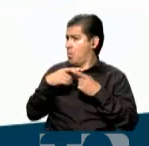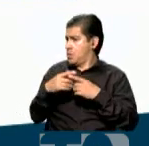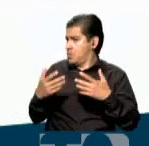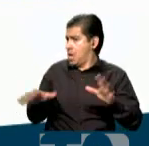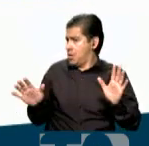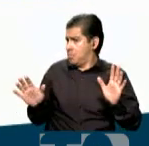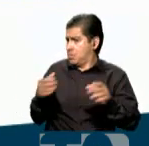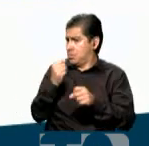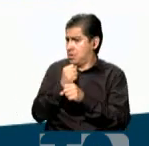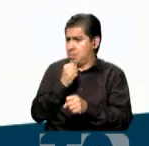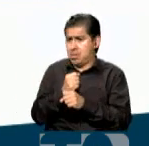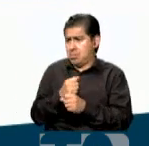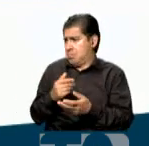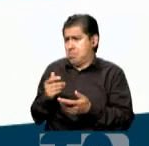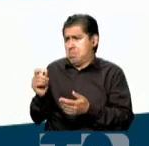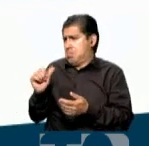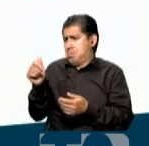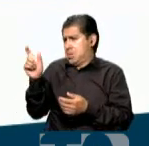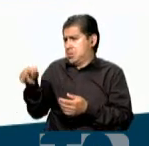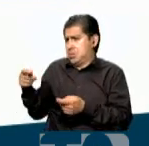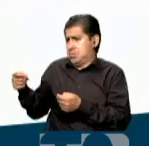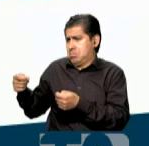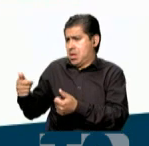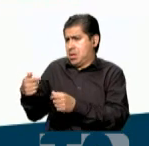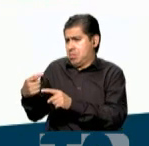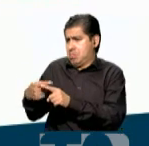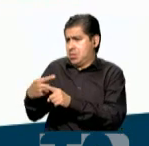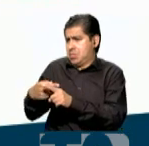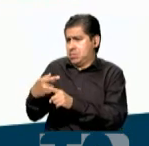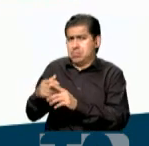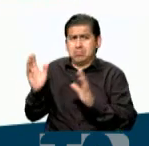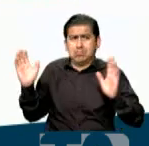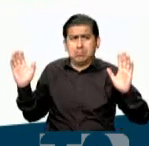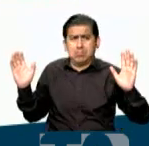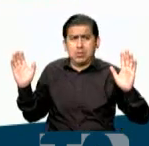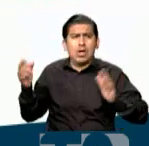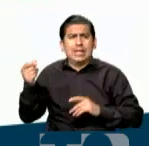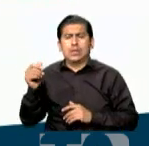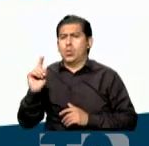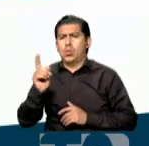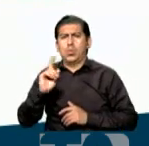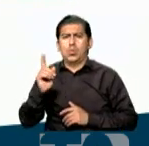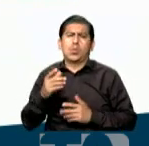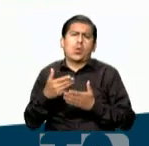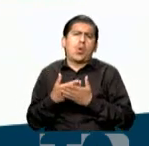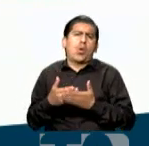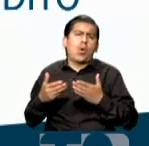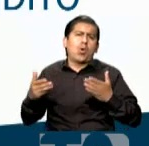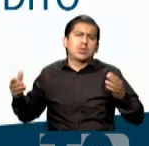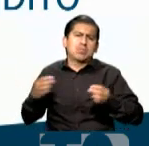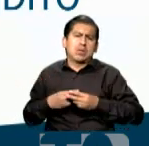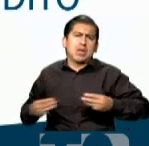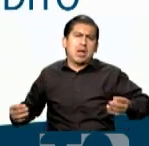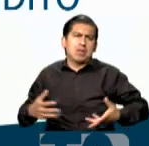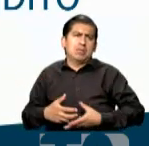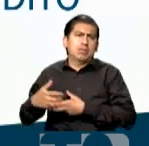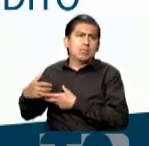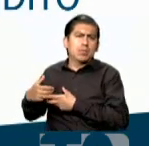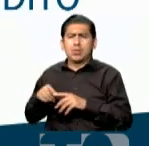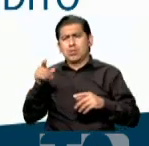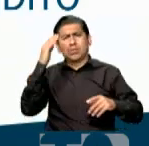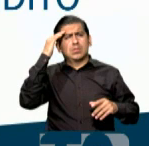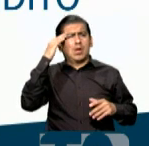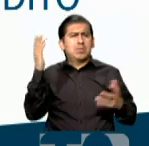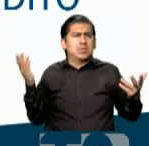adentro aportar un mensual, pero no de tu dinero, sino de lo que se sacan a los establecimientos. Pero tú sabes